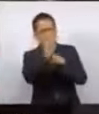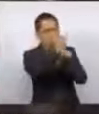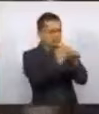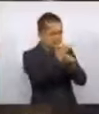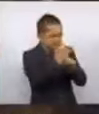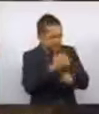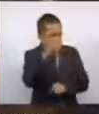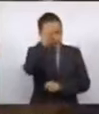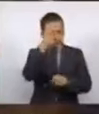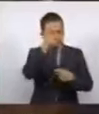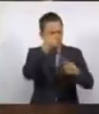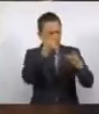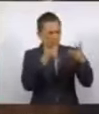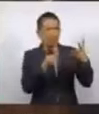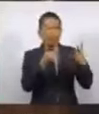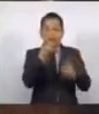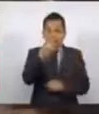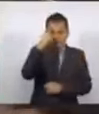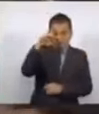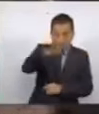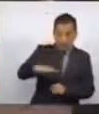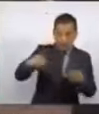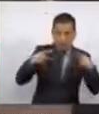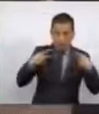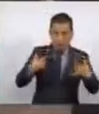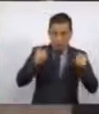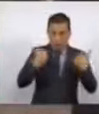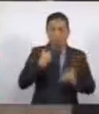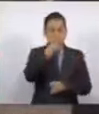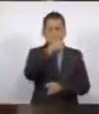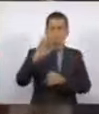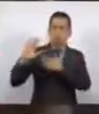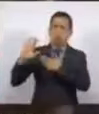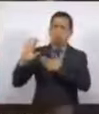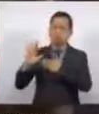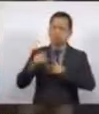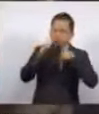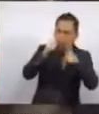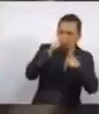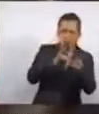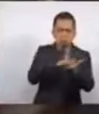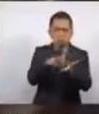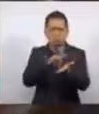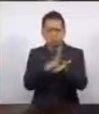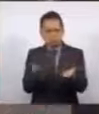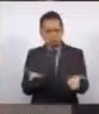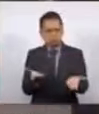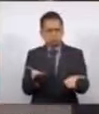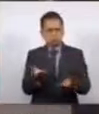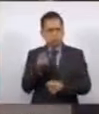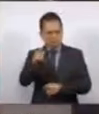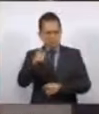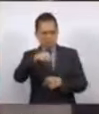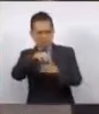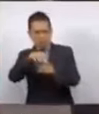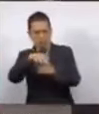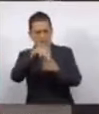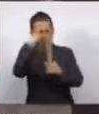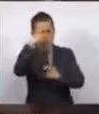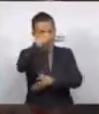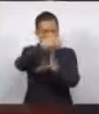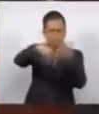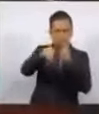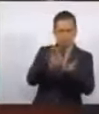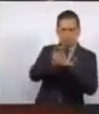de toda una generación. Los jóvenes no votaron por usted a cambio de una beca. Votaron